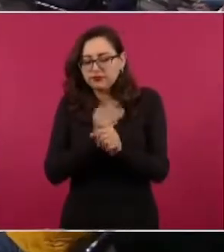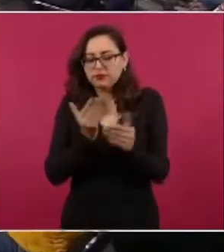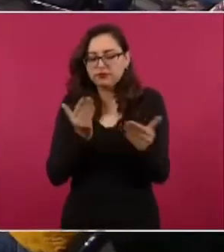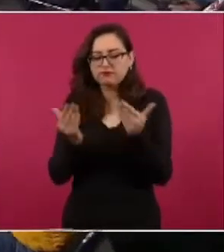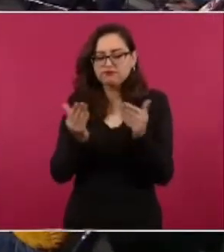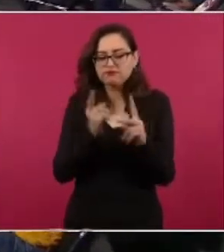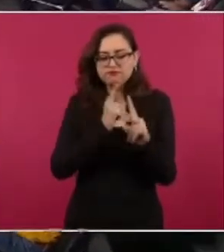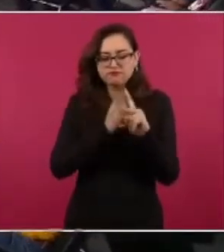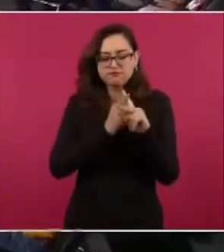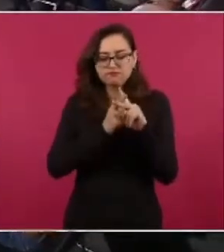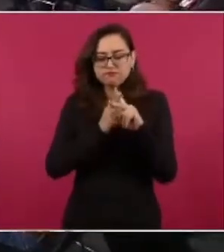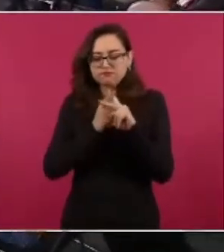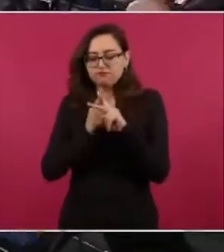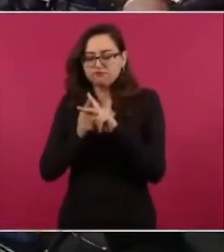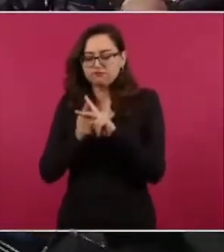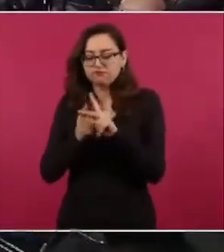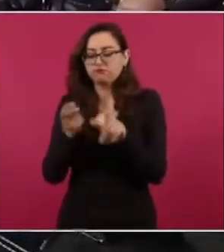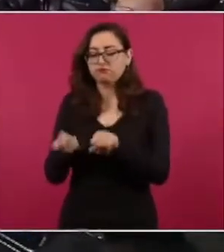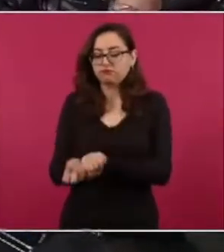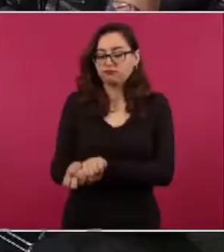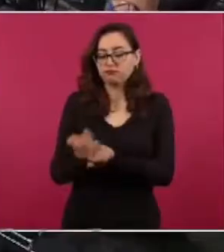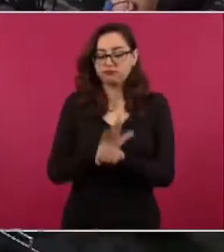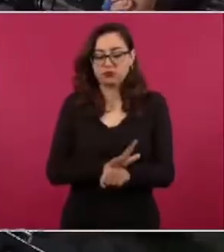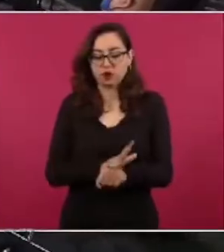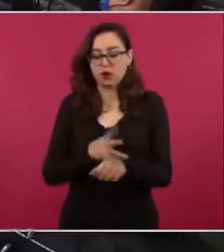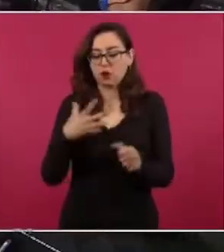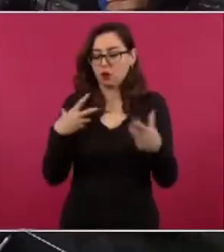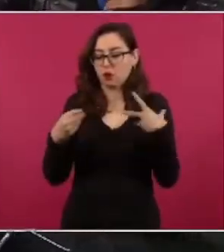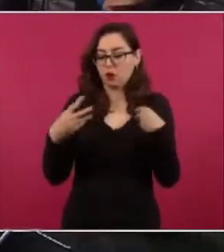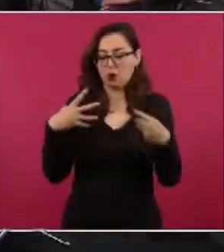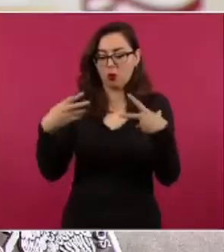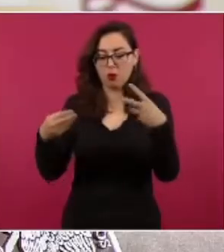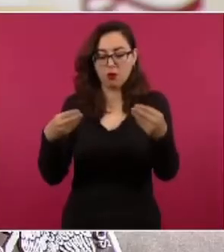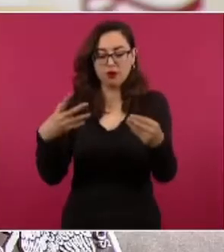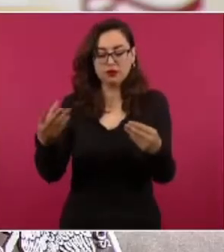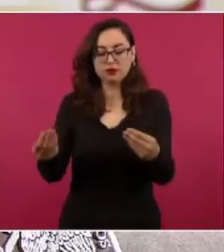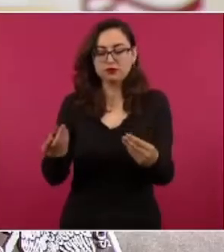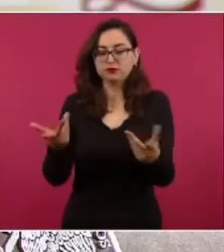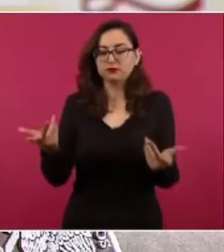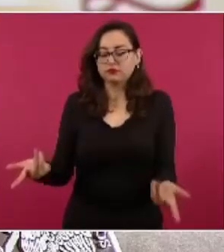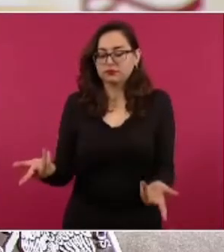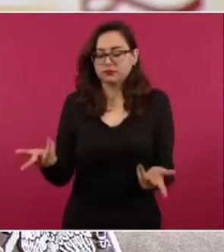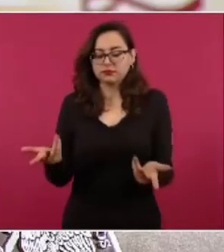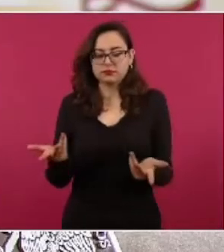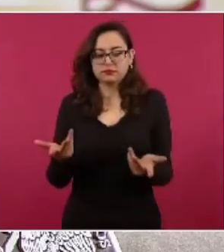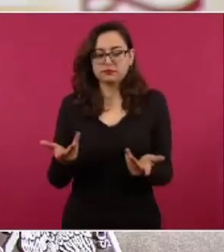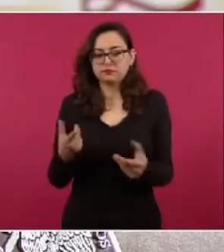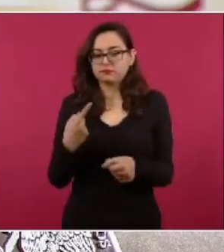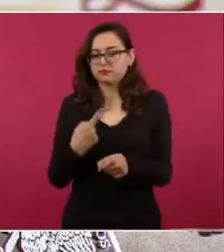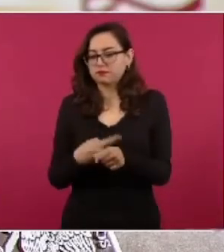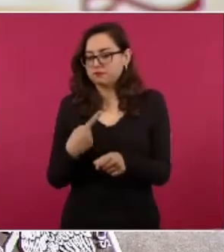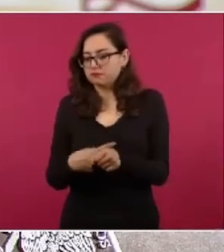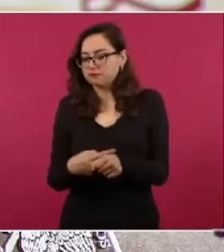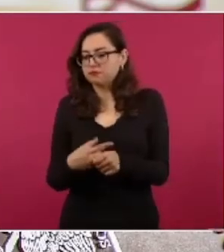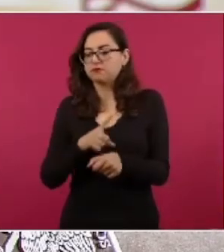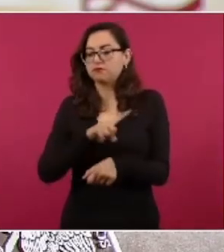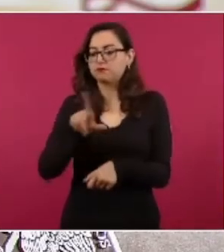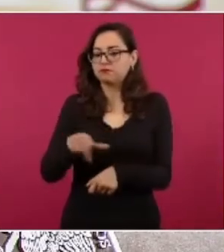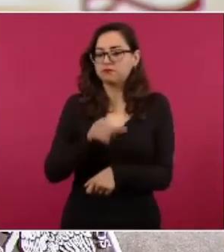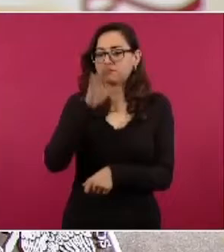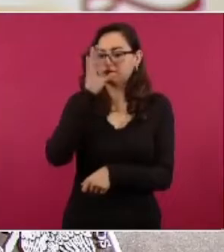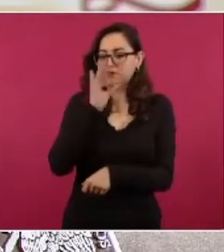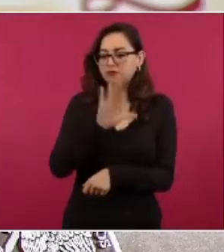ser el impacto general de la epidemia de COVID, más allá de las personas que se conoce